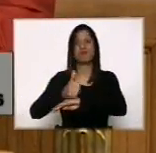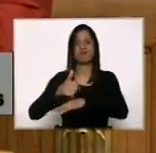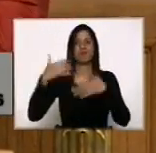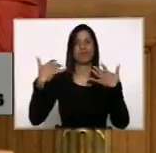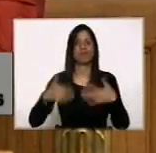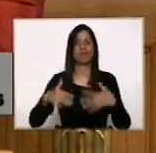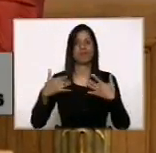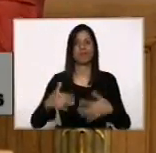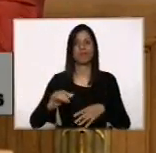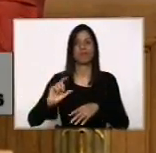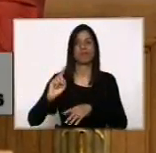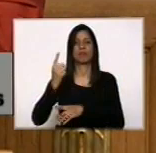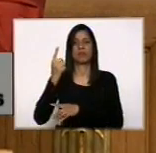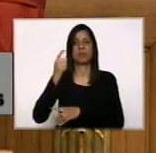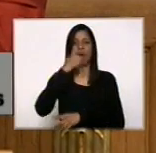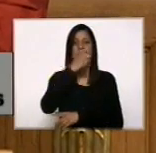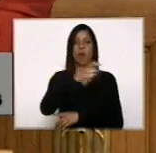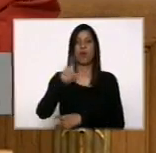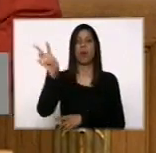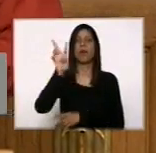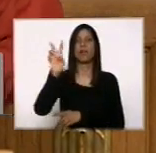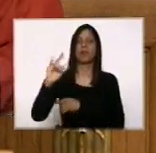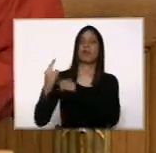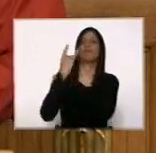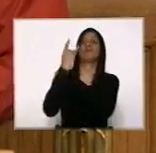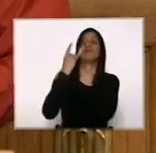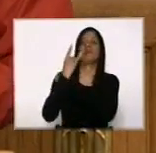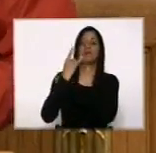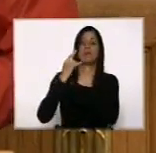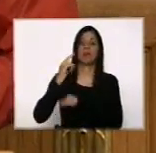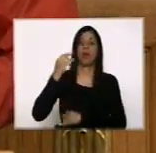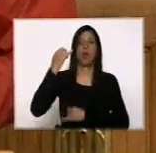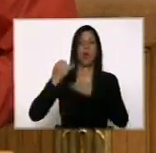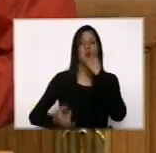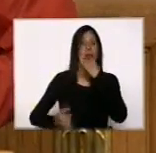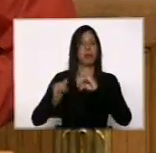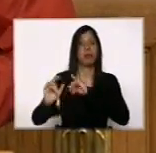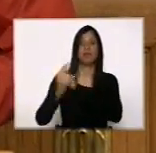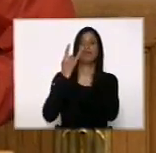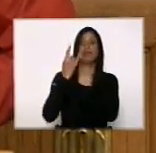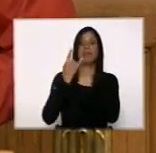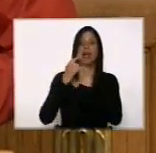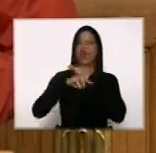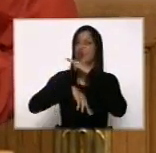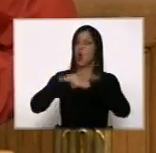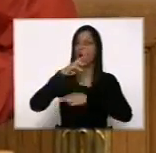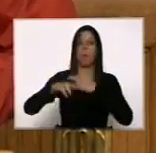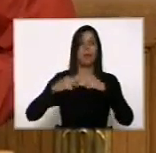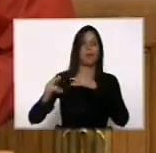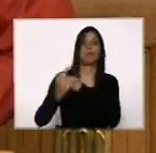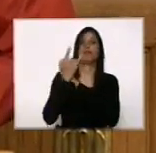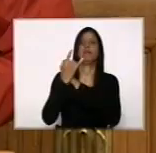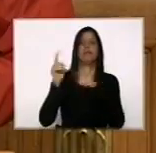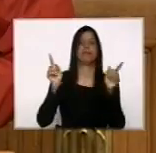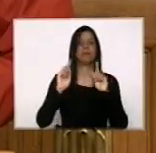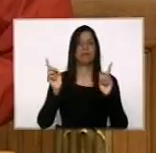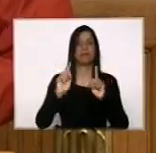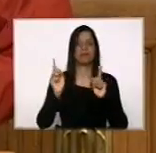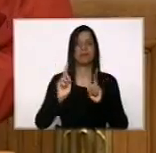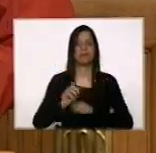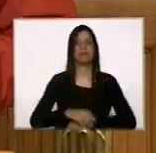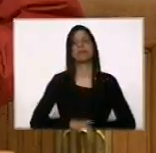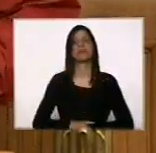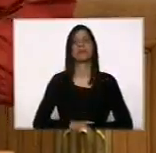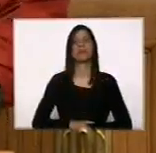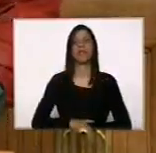hecho a un pueblo en el mundo, al pueblo de Venezuela. Que esa sea la última traición a nuestro pueblo, que no haya más traiciones. Que